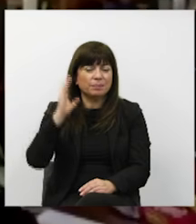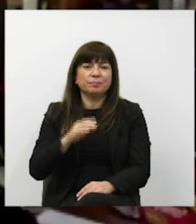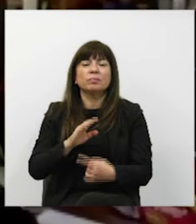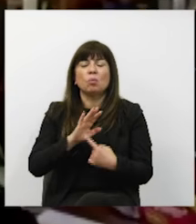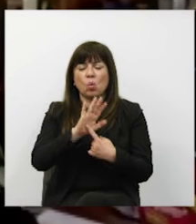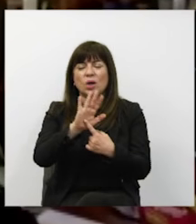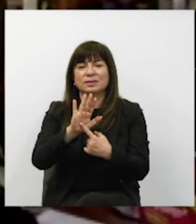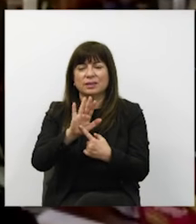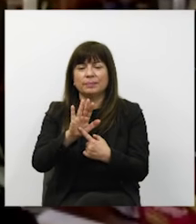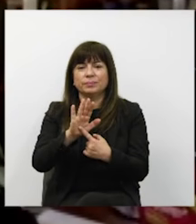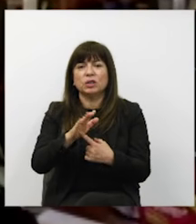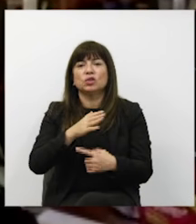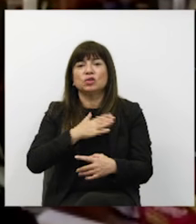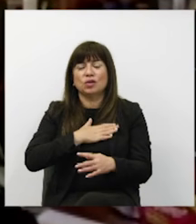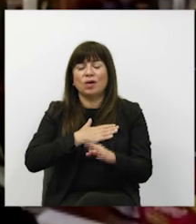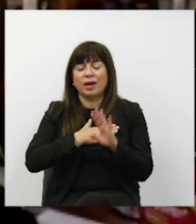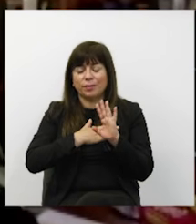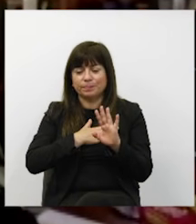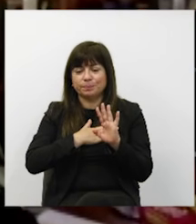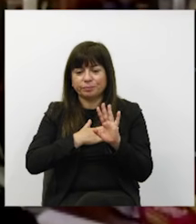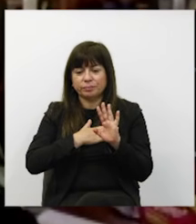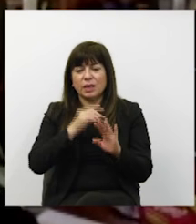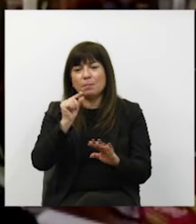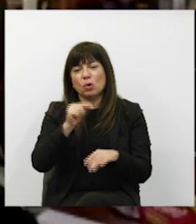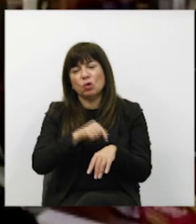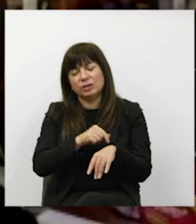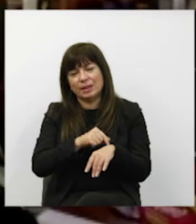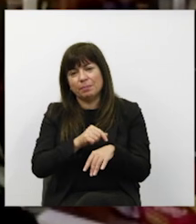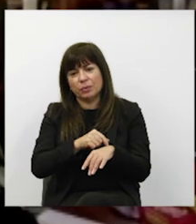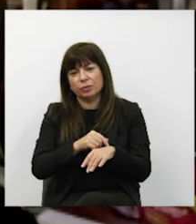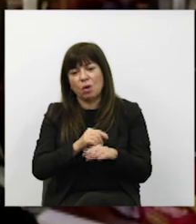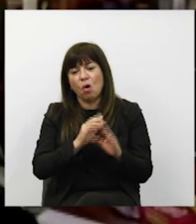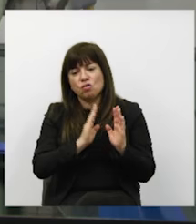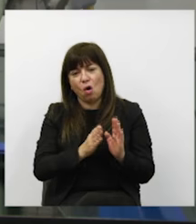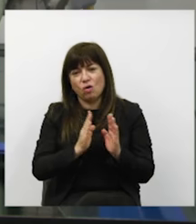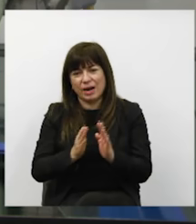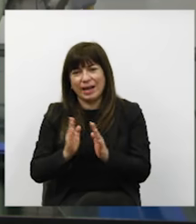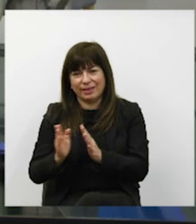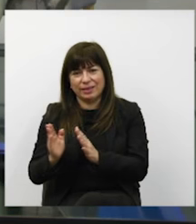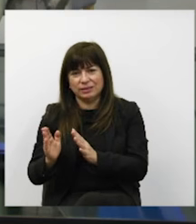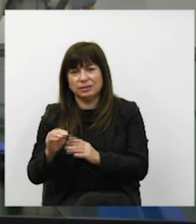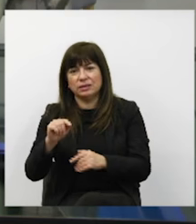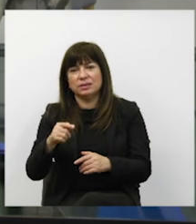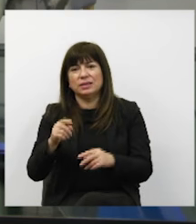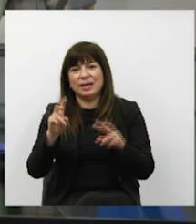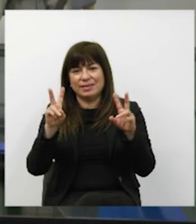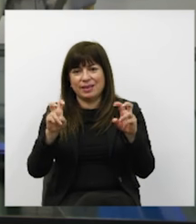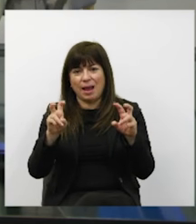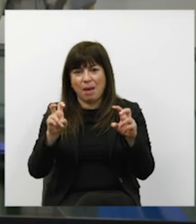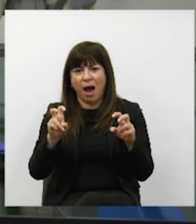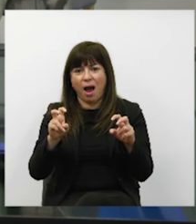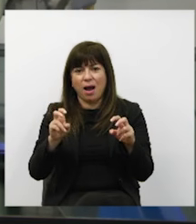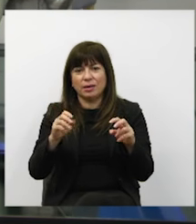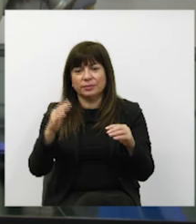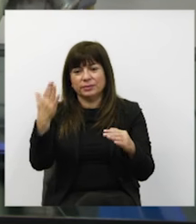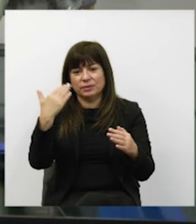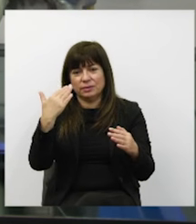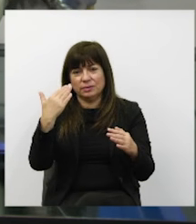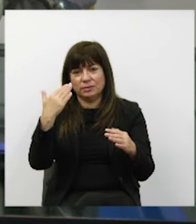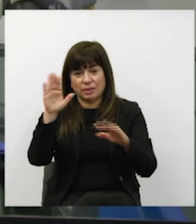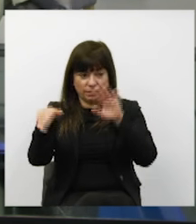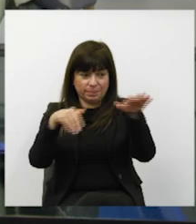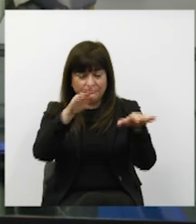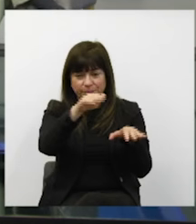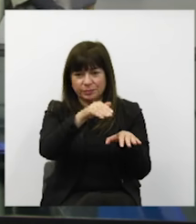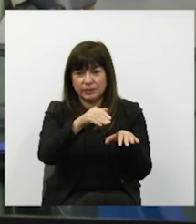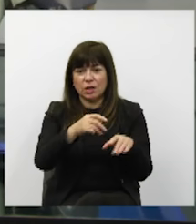refleja todo esto que está hablando. Yo quiero aterrizar, porque nos queda muy poco tiempo, en cosas concretas sobre el tema que nos ha convocado, que es el crecimiento.